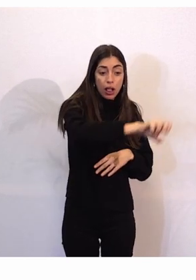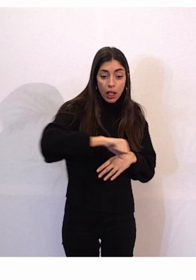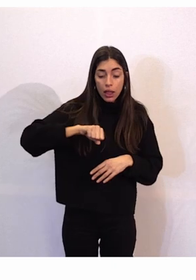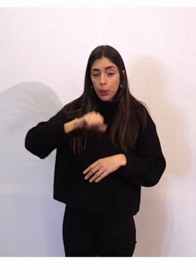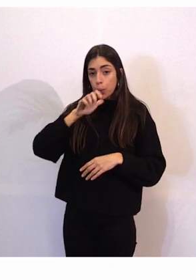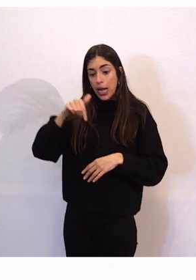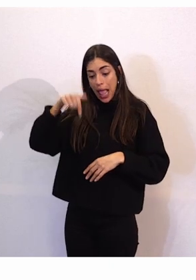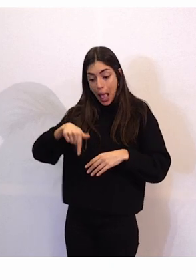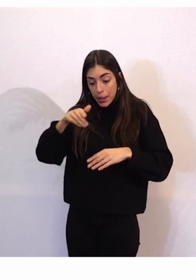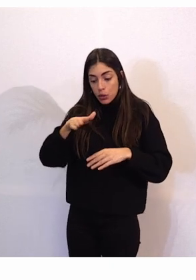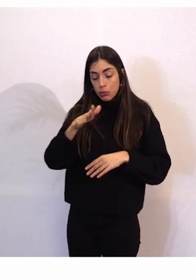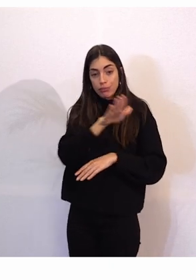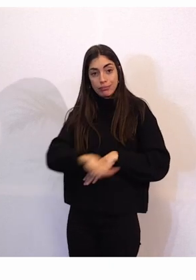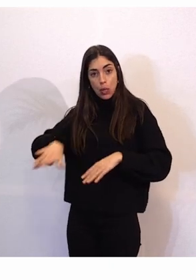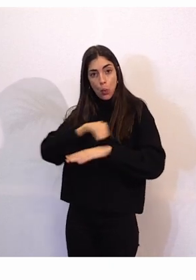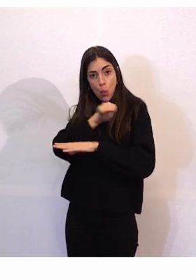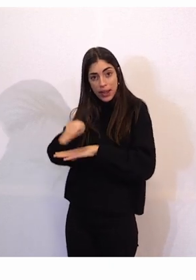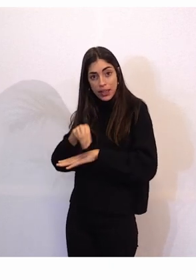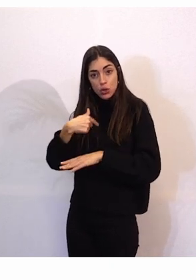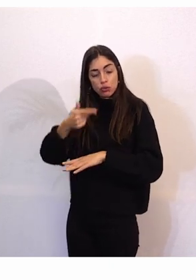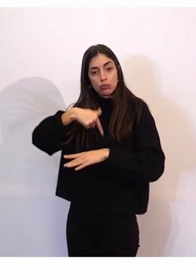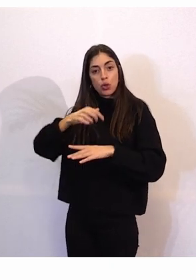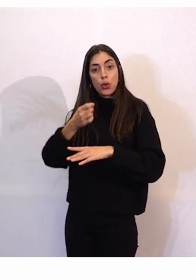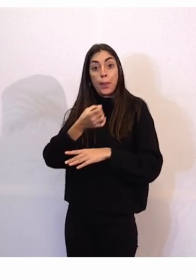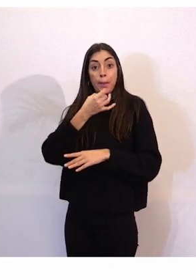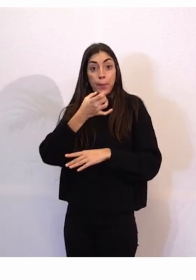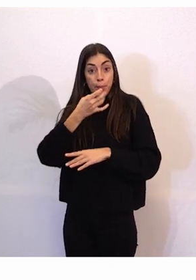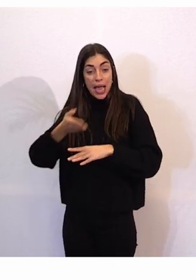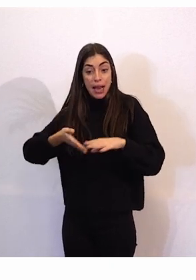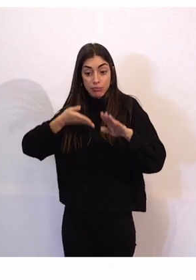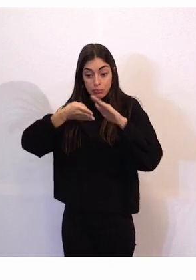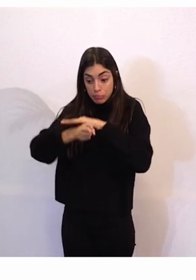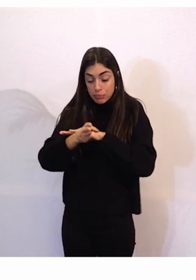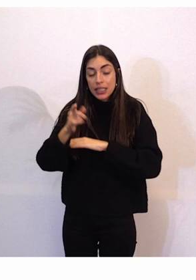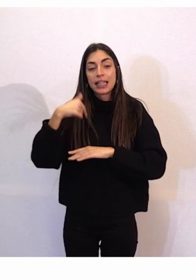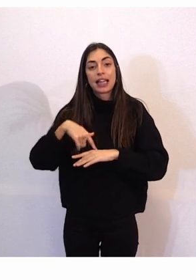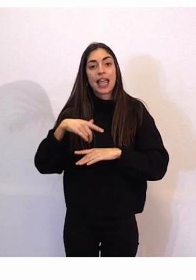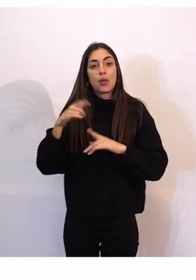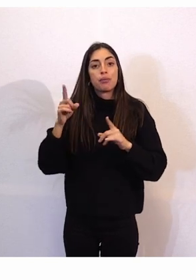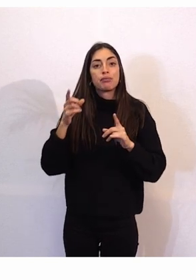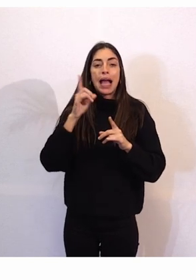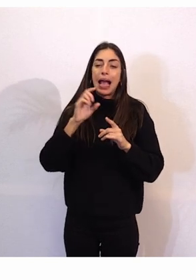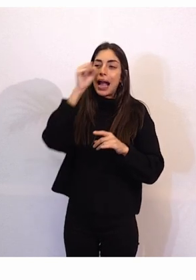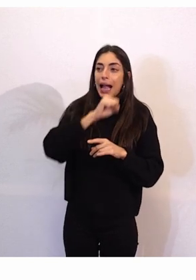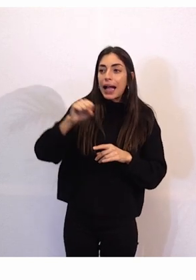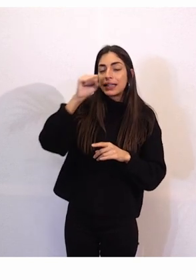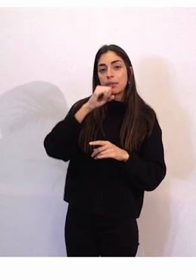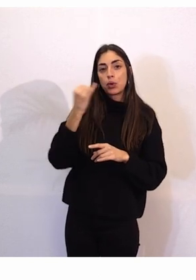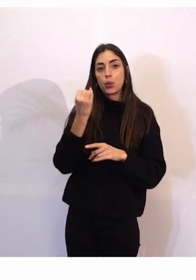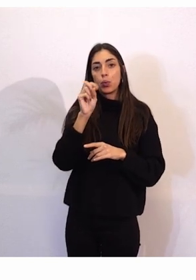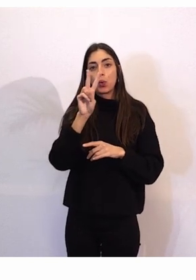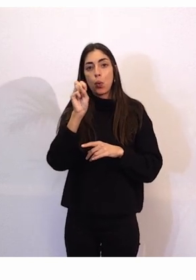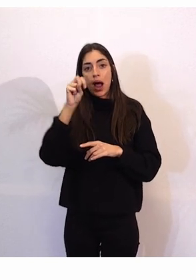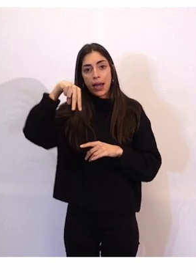y iba así. Y cuando entramos en el bar estaba cantando Juan Manuel Serrat. Y empezó Elena, que no había tenido ninguna